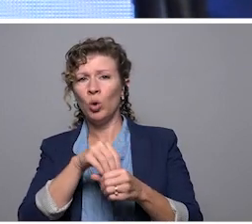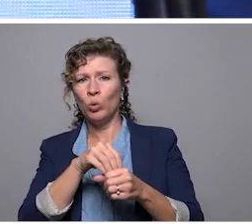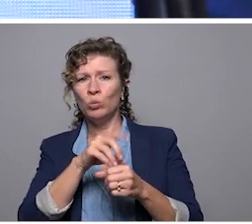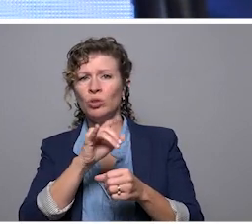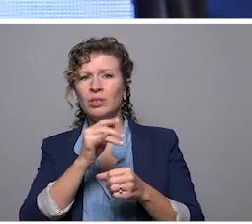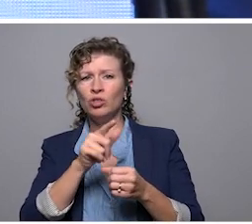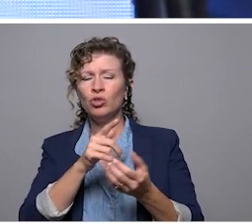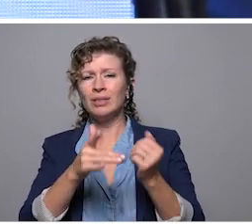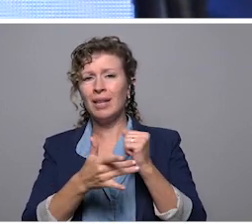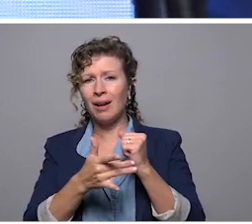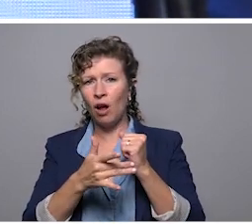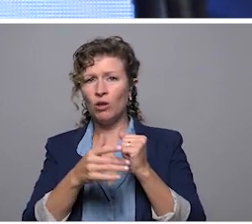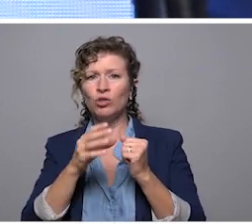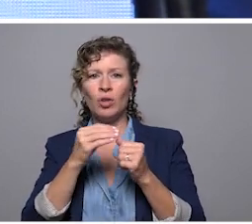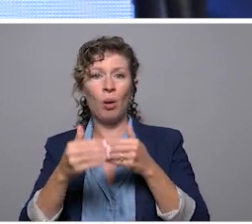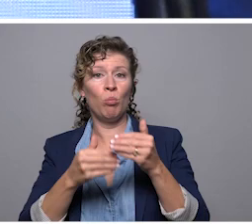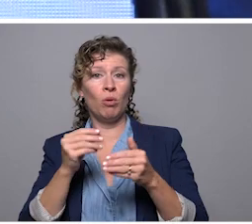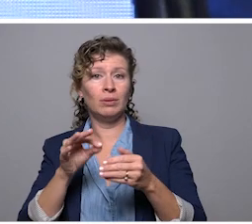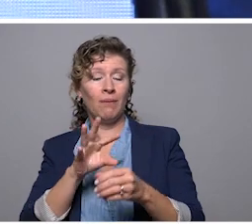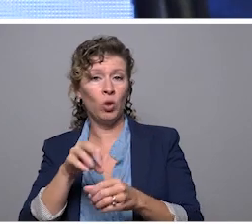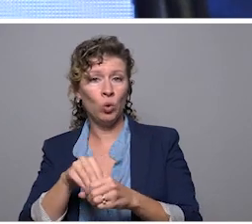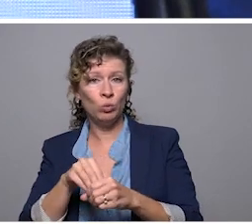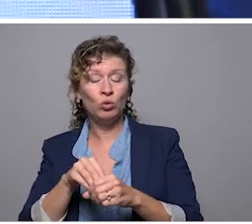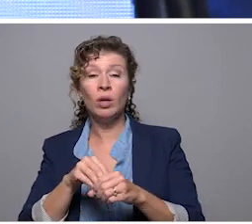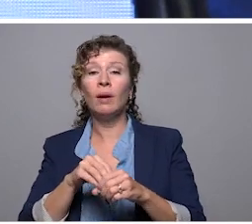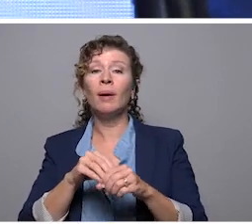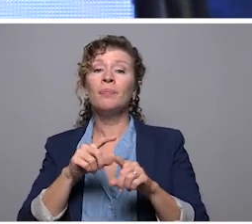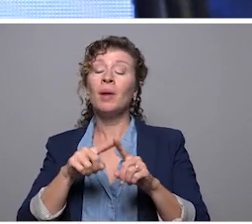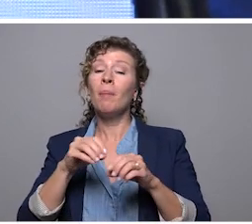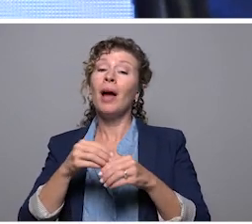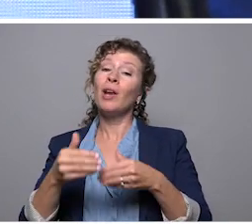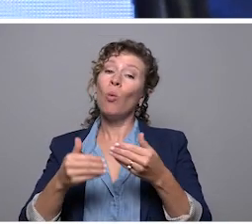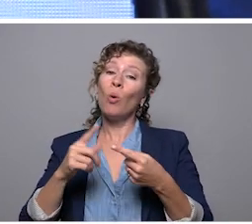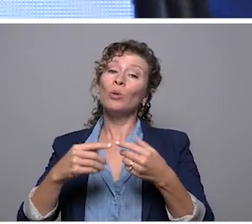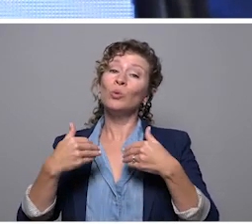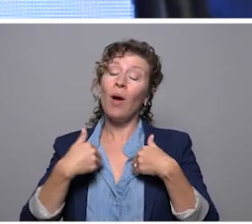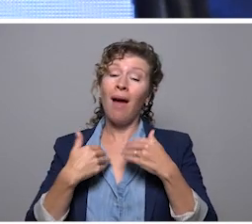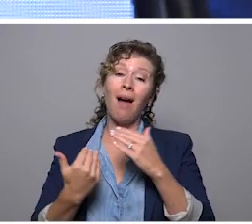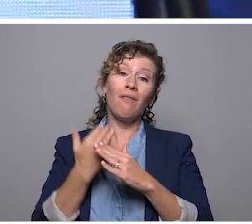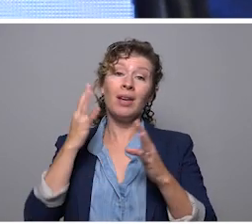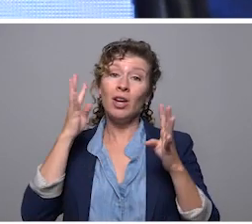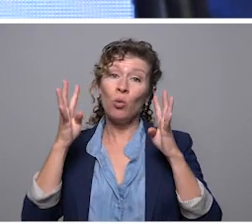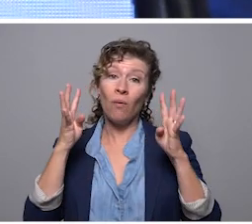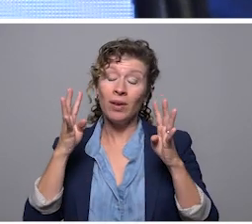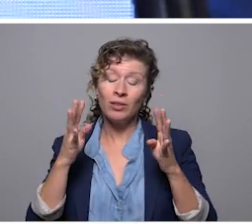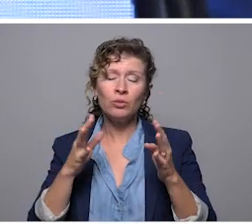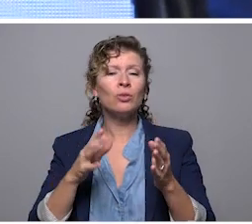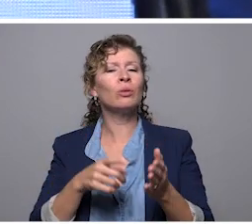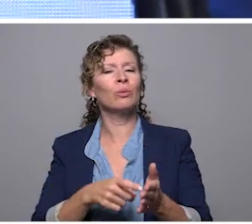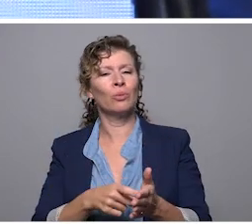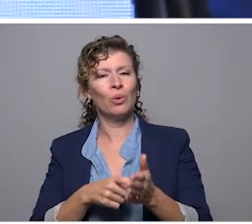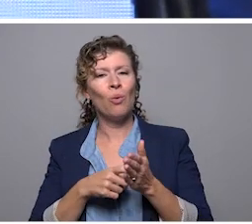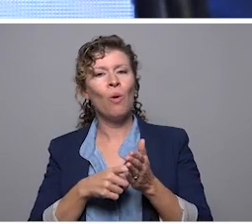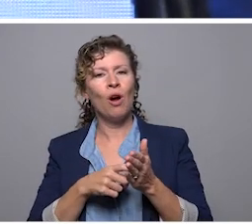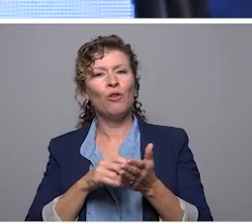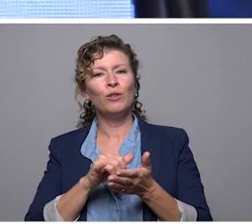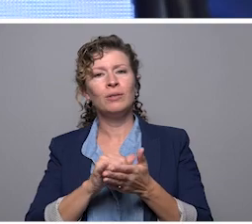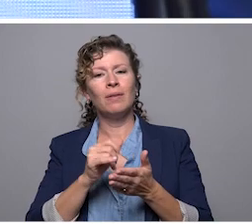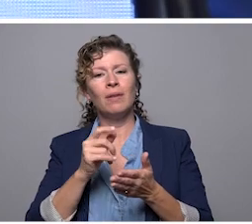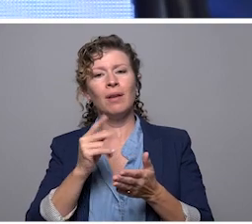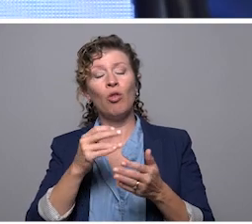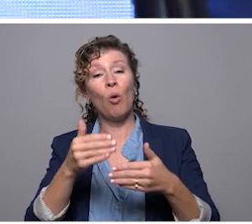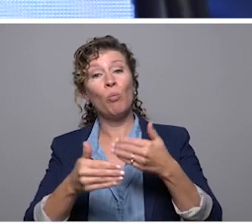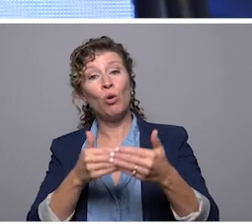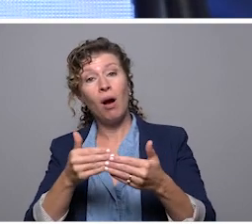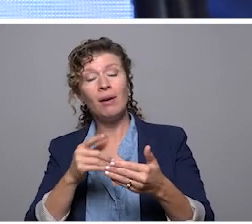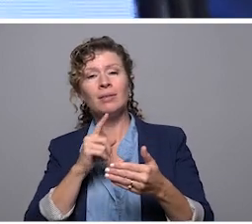inclusión pero para que sea Innovación requiere que el proceso sea con las